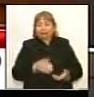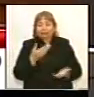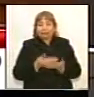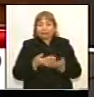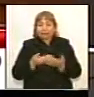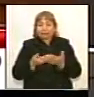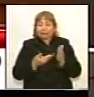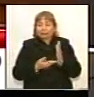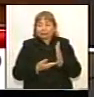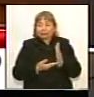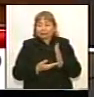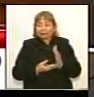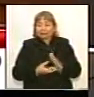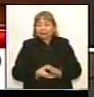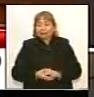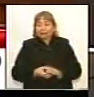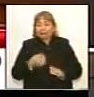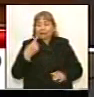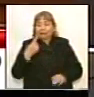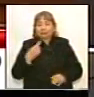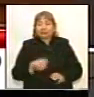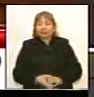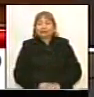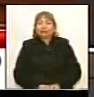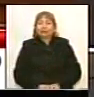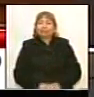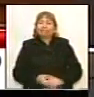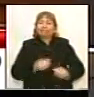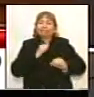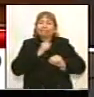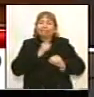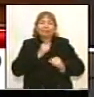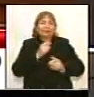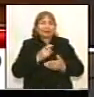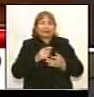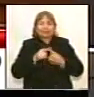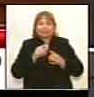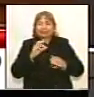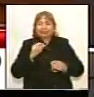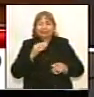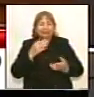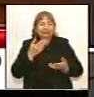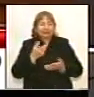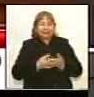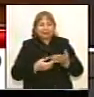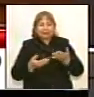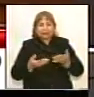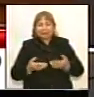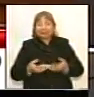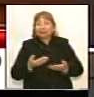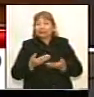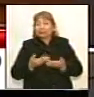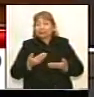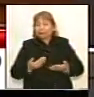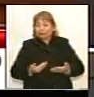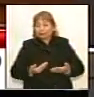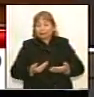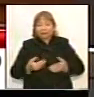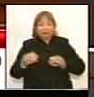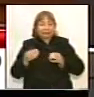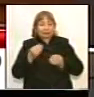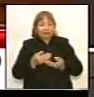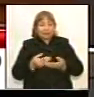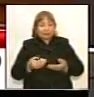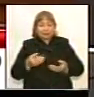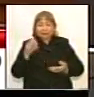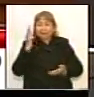plantear una defensa técnica de cuestión previa de adecuación de